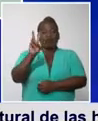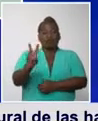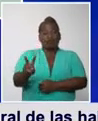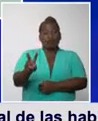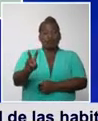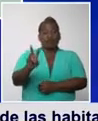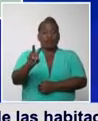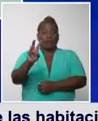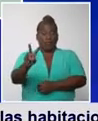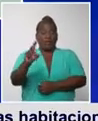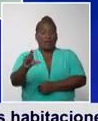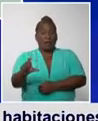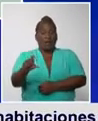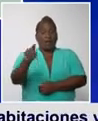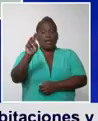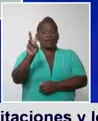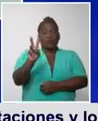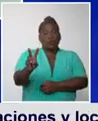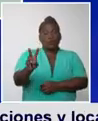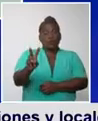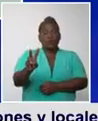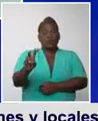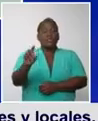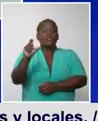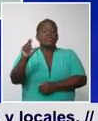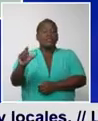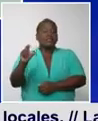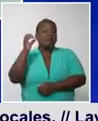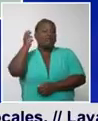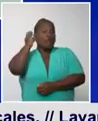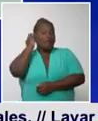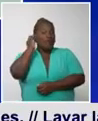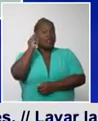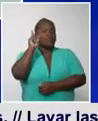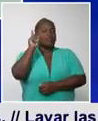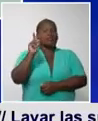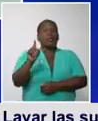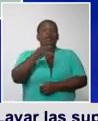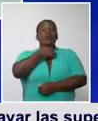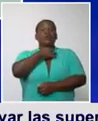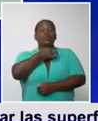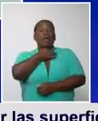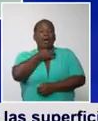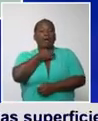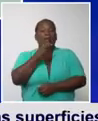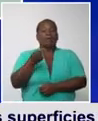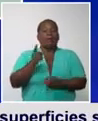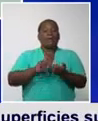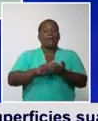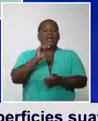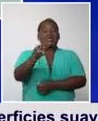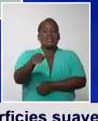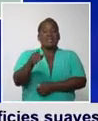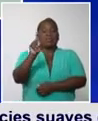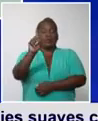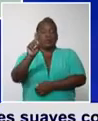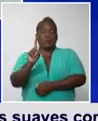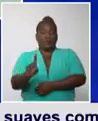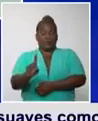Clara, Cifuentes, Encrucijada y Placetas con 1 cada uno. Santi